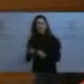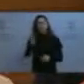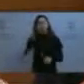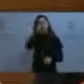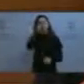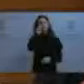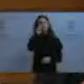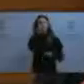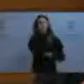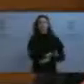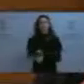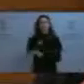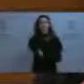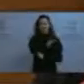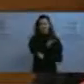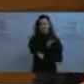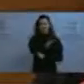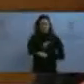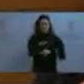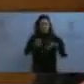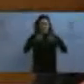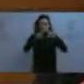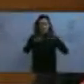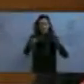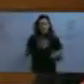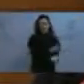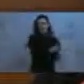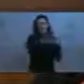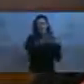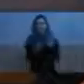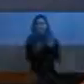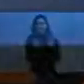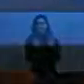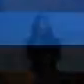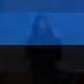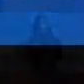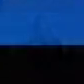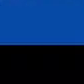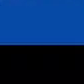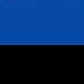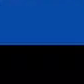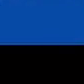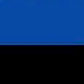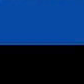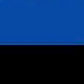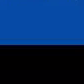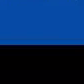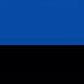conservación de Asturias no lo conviertan en un Titanic. Muchas gracias.